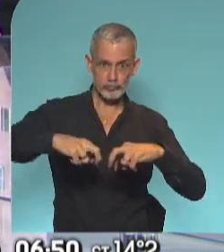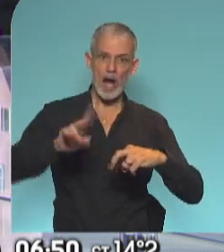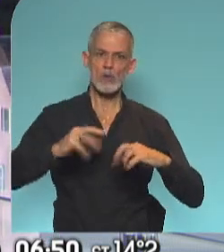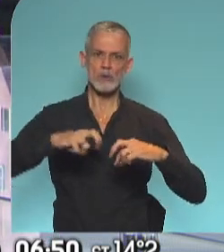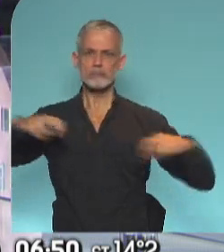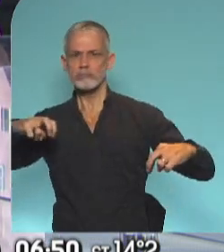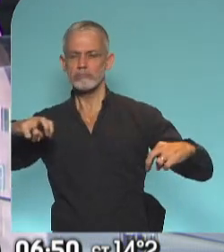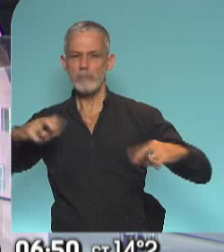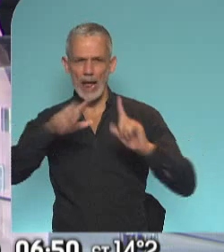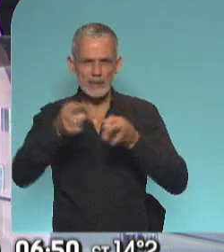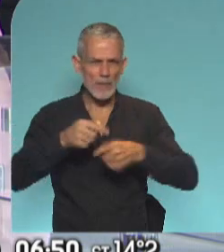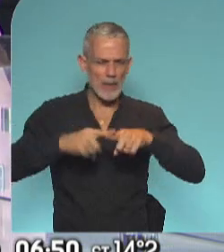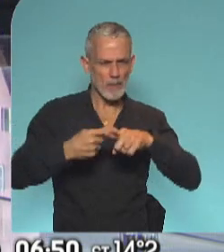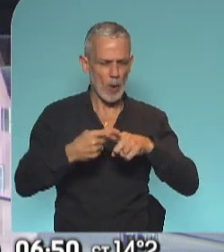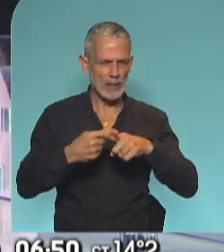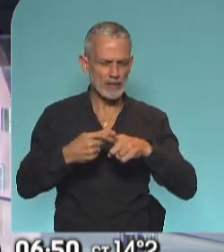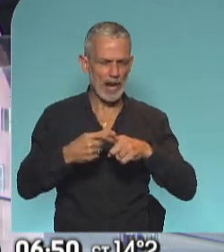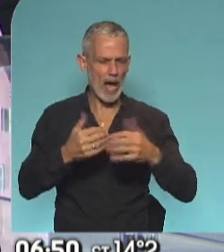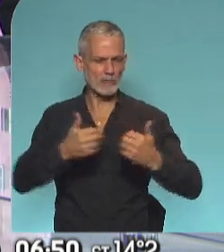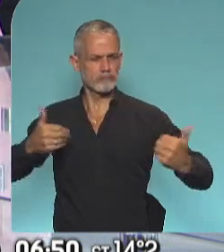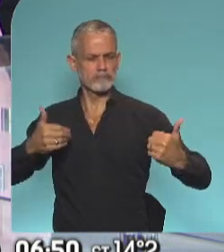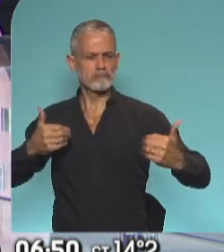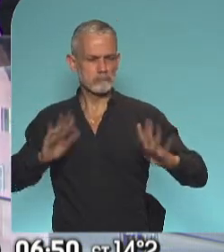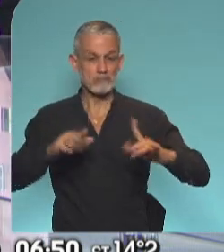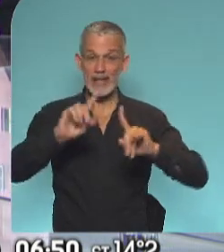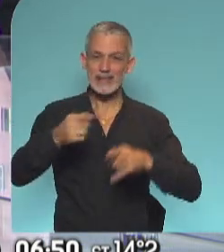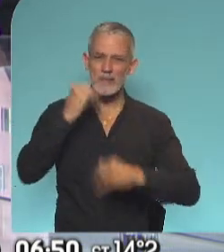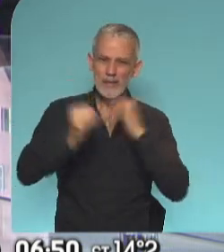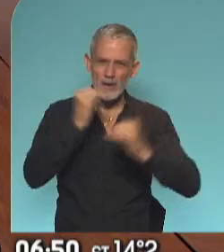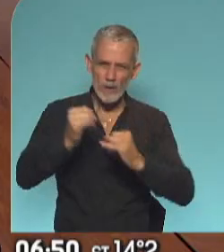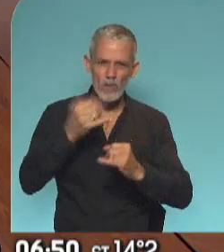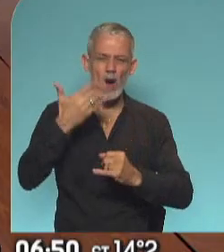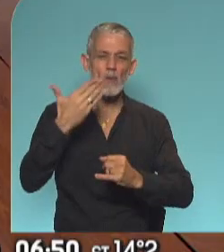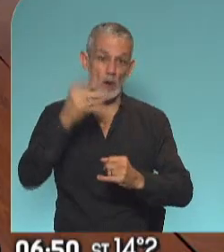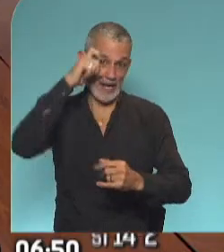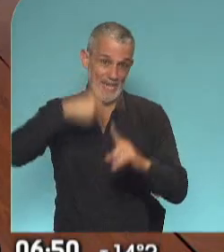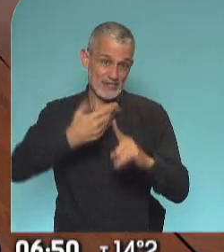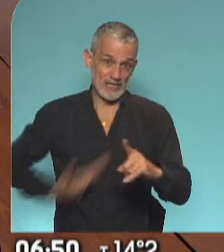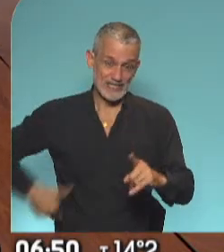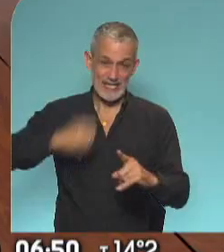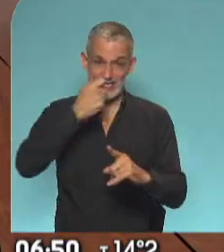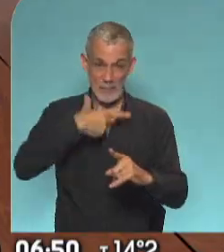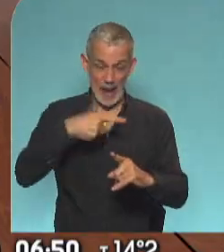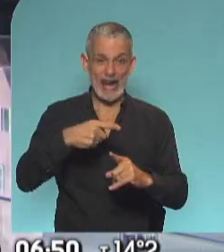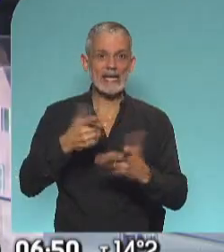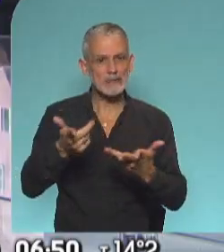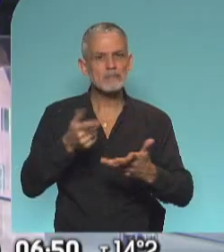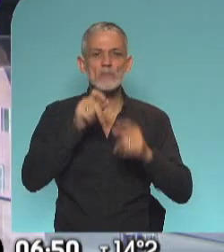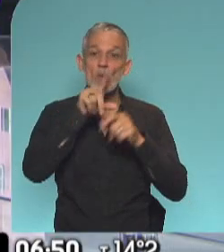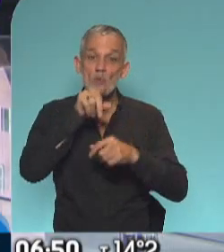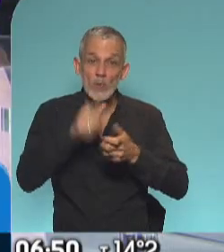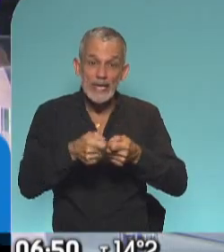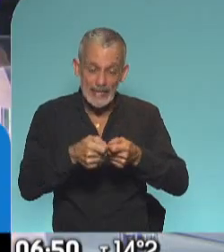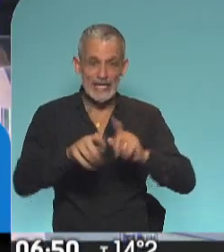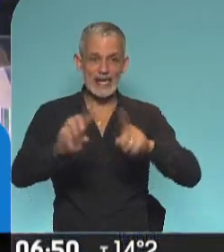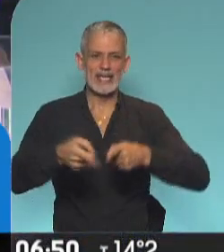con algunos temas puntuales. Y habló también el expresidente de la Nación, Mauricio Macri, no solamente a través de su cuenta de